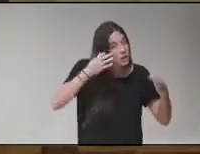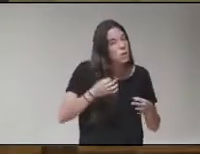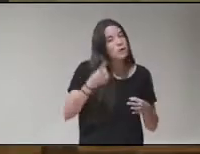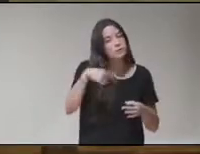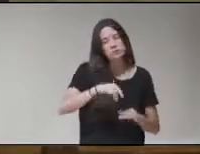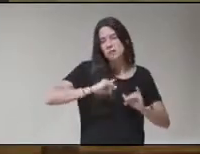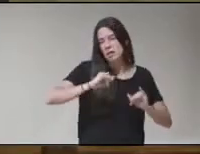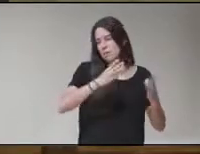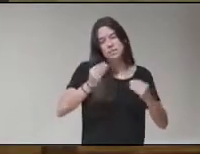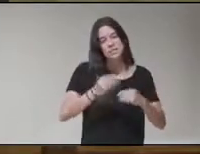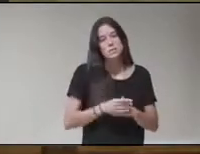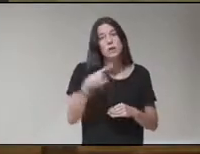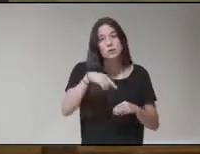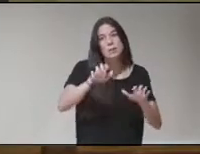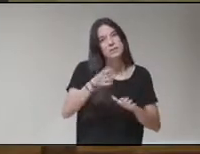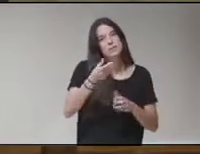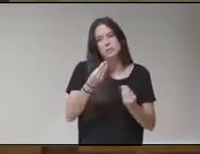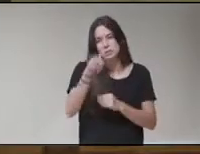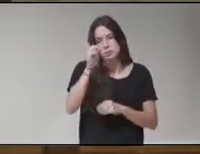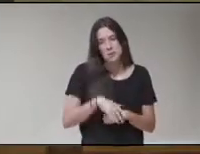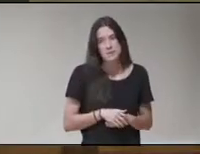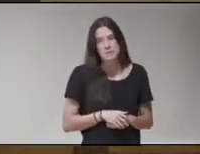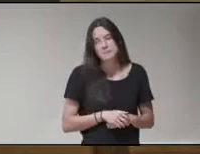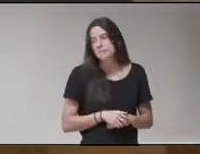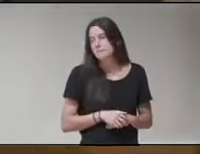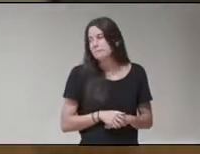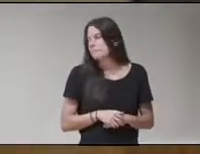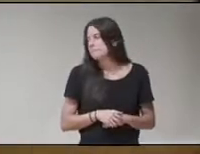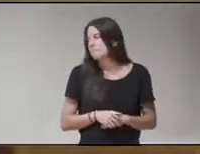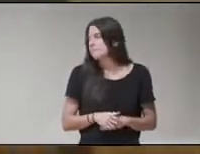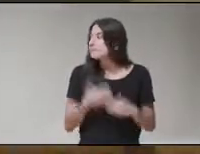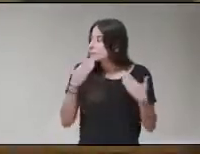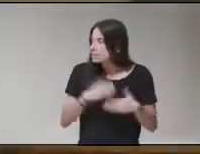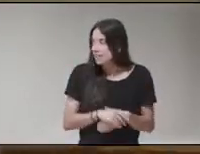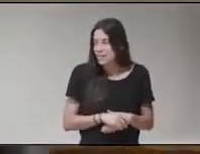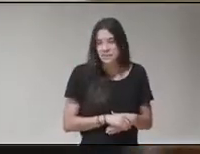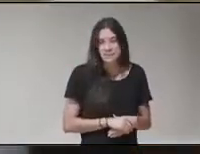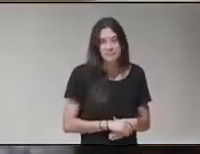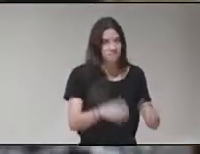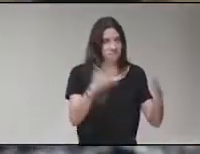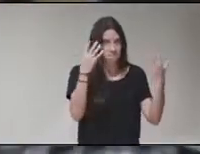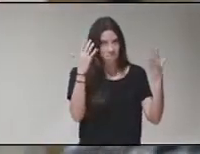disfrutar muchísimo y aprender muchísimo con su charla. Muchas gracias.